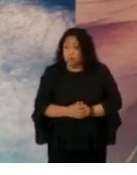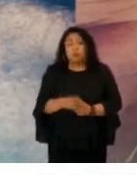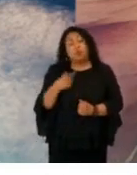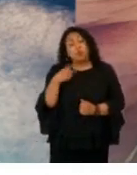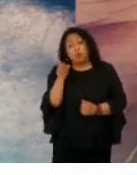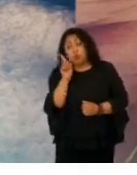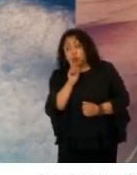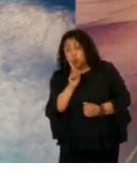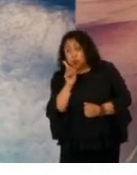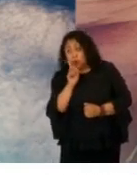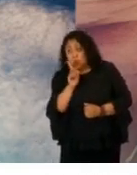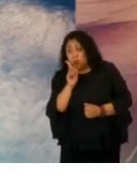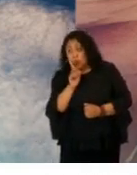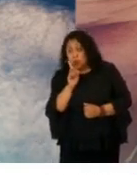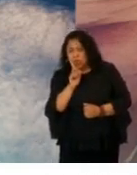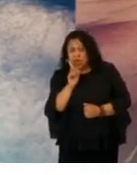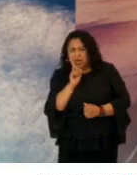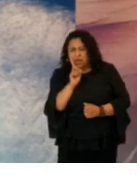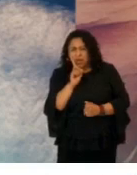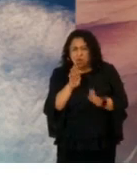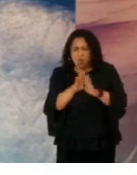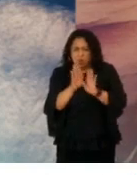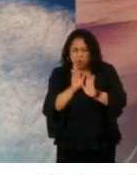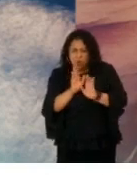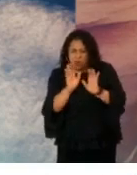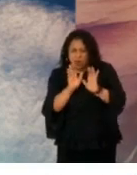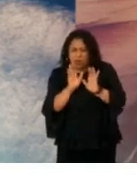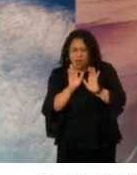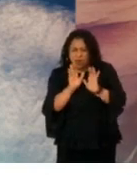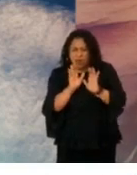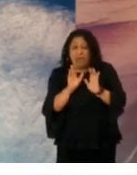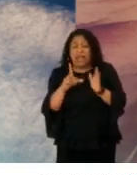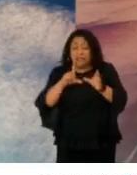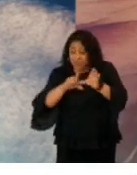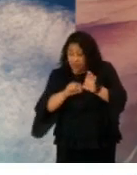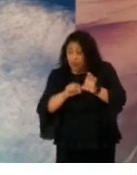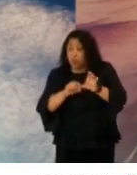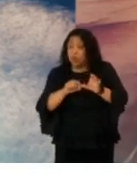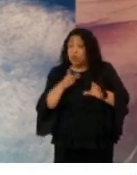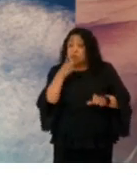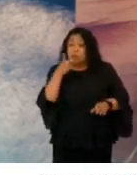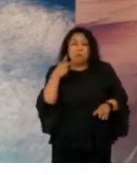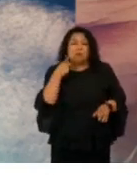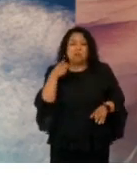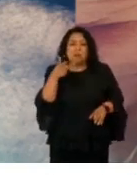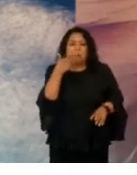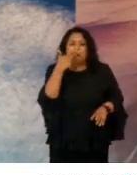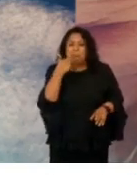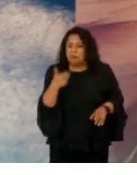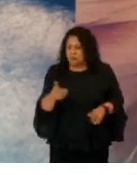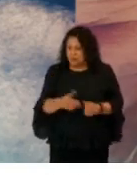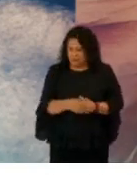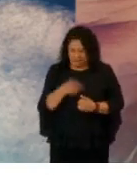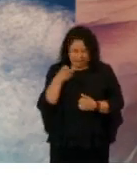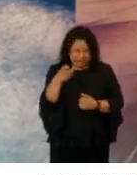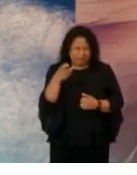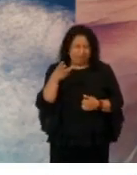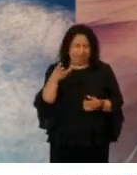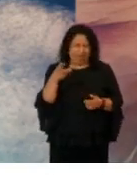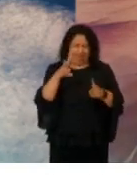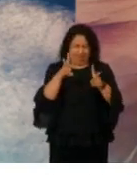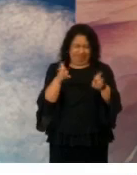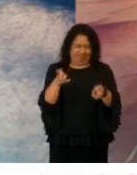es como un candado. Si se abre con cualquier llave, entonces no sirve. Ese tipo de